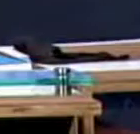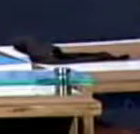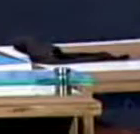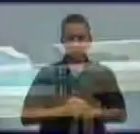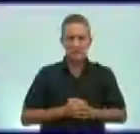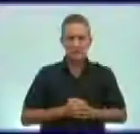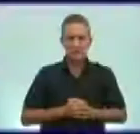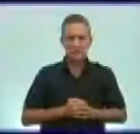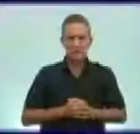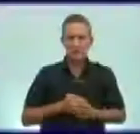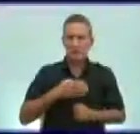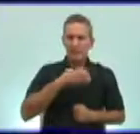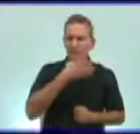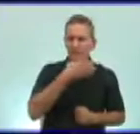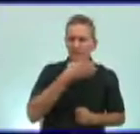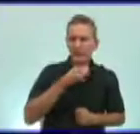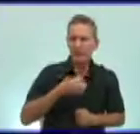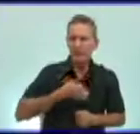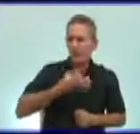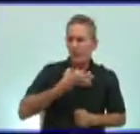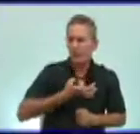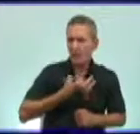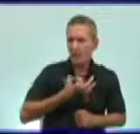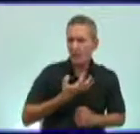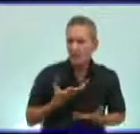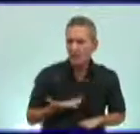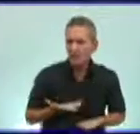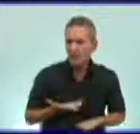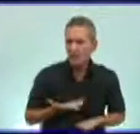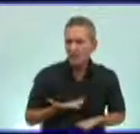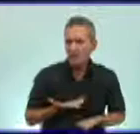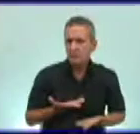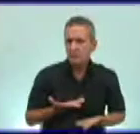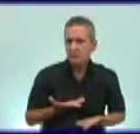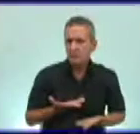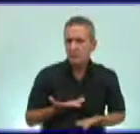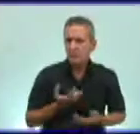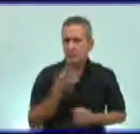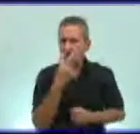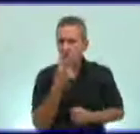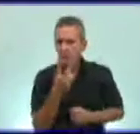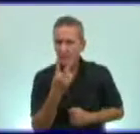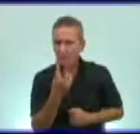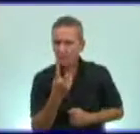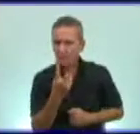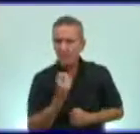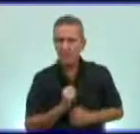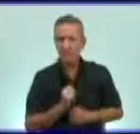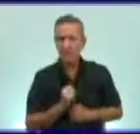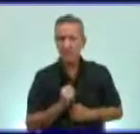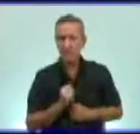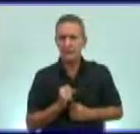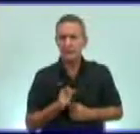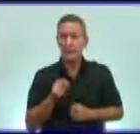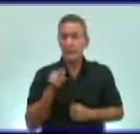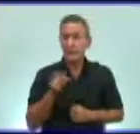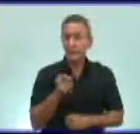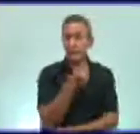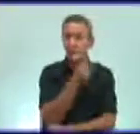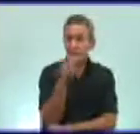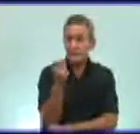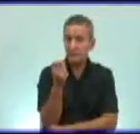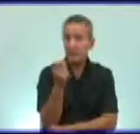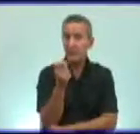¿Qué dice Fidel sobre ese entorno? Pues sencillamente volvamos a la cita. En primer lugar, que ese maestro que murió